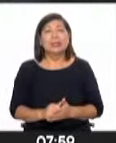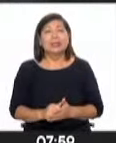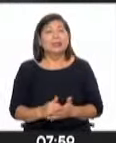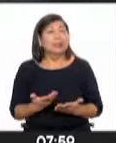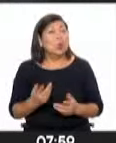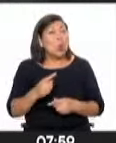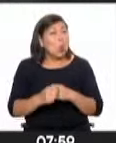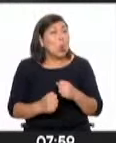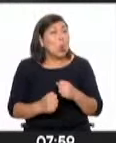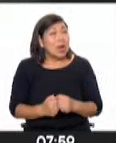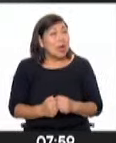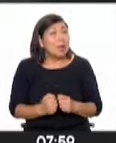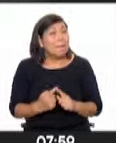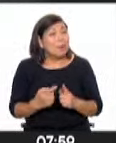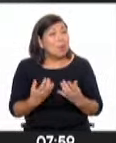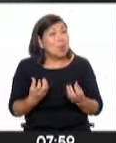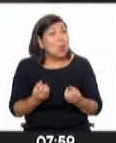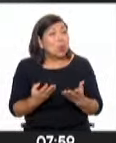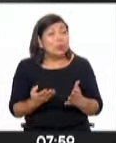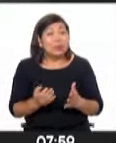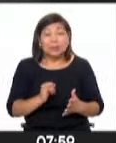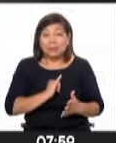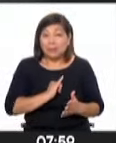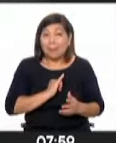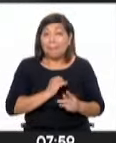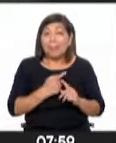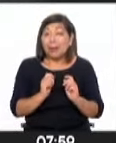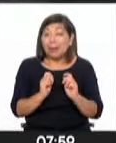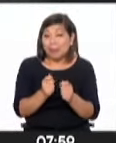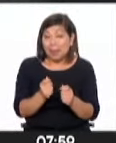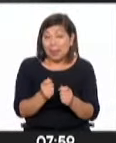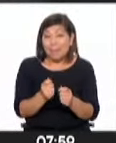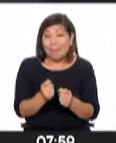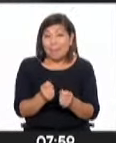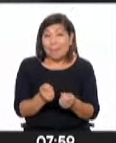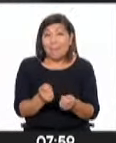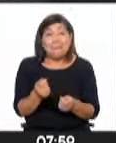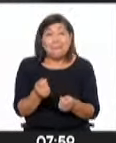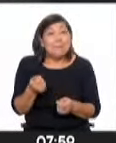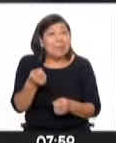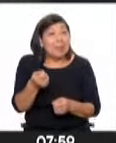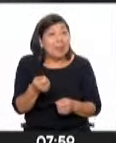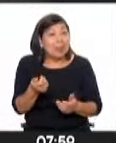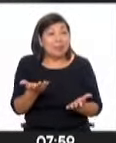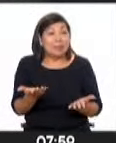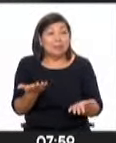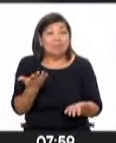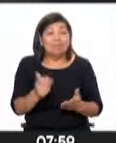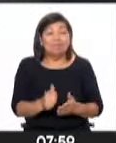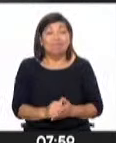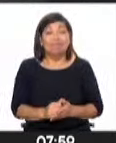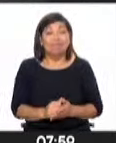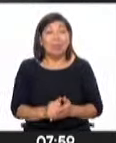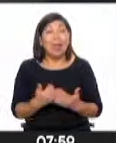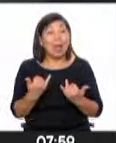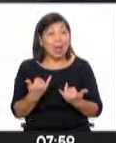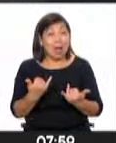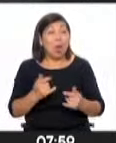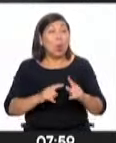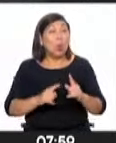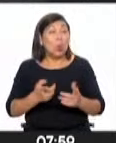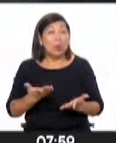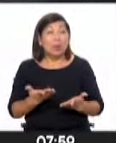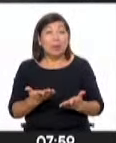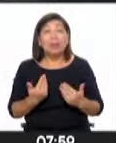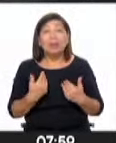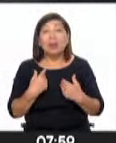87.91% anual. Y entonces, claro, a muchas entidades, para otorgarles, para cubrir riesgos nada más y costos operativos, a estos clientes, a algunos perfiles de